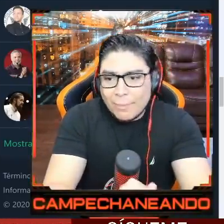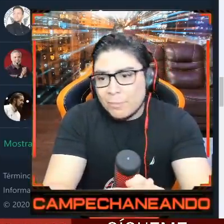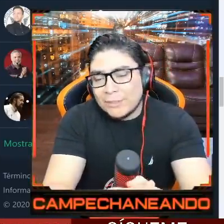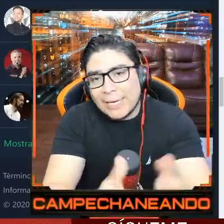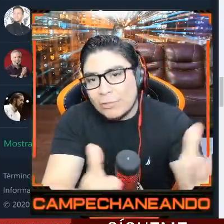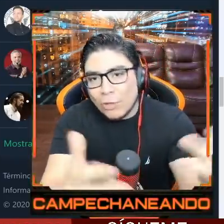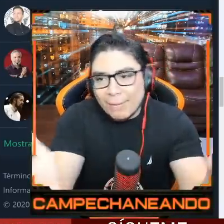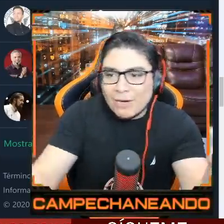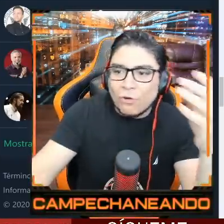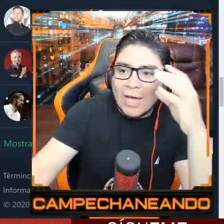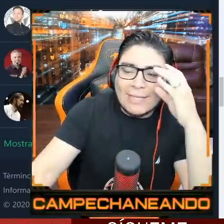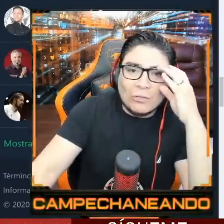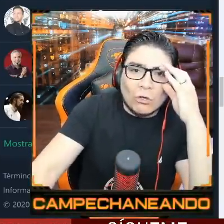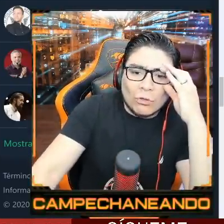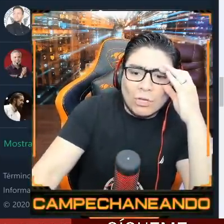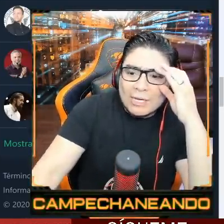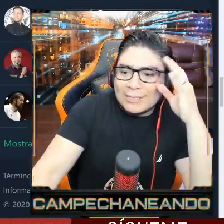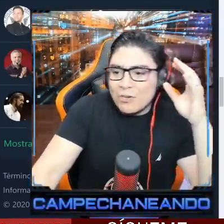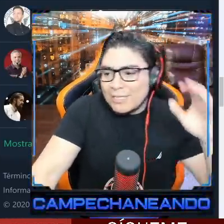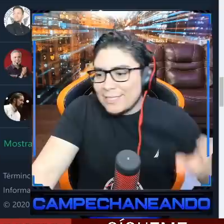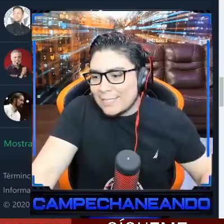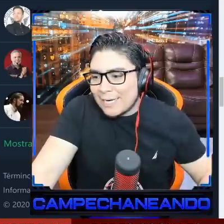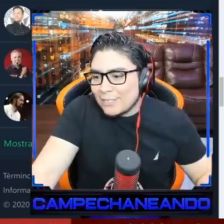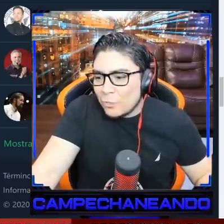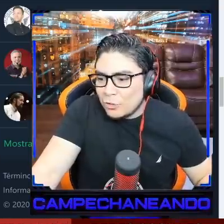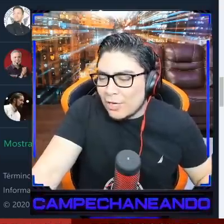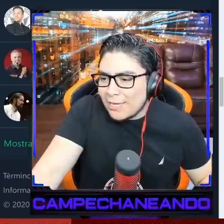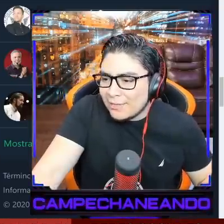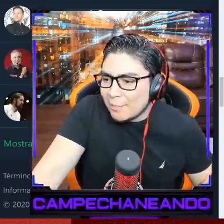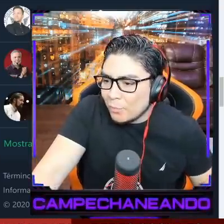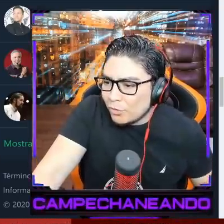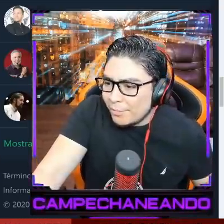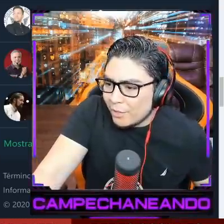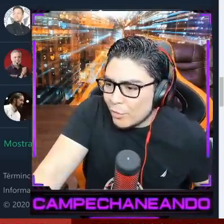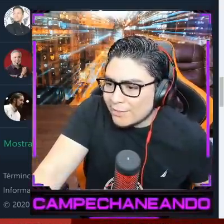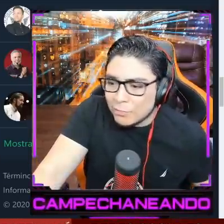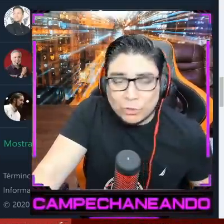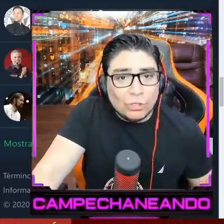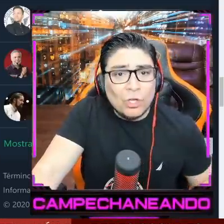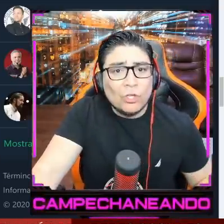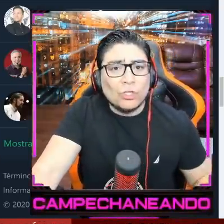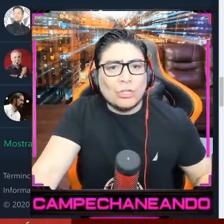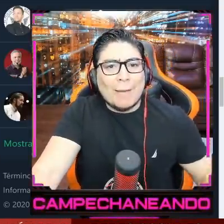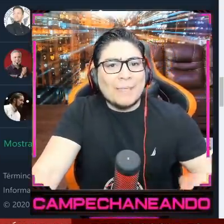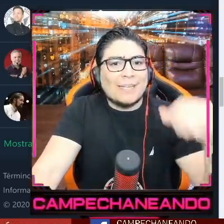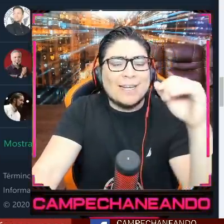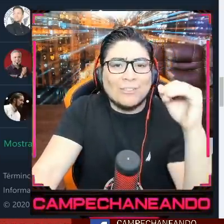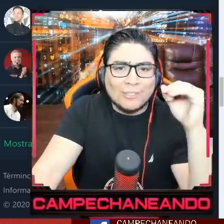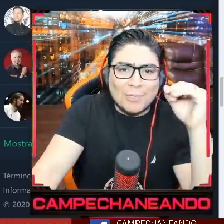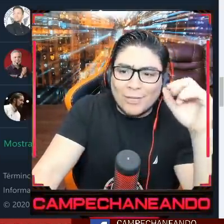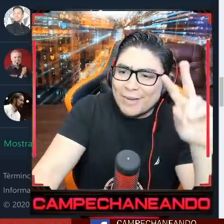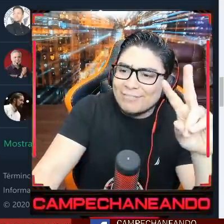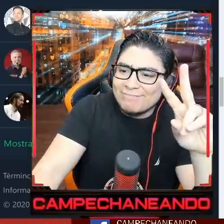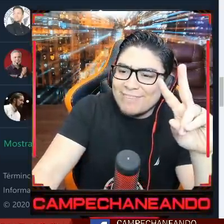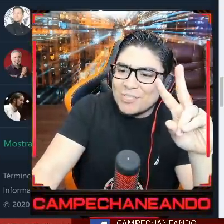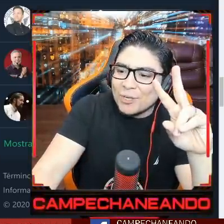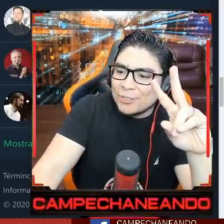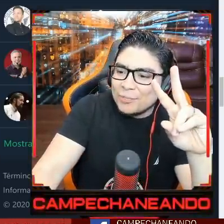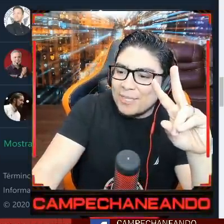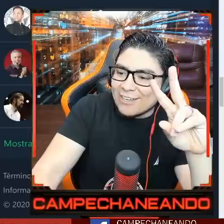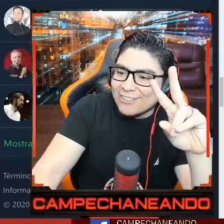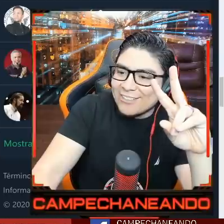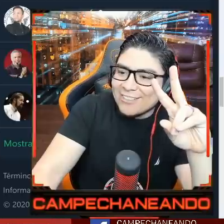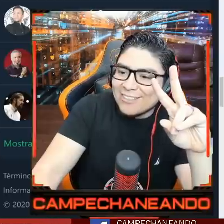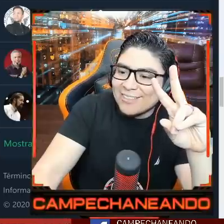pero pues aquí todavía no hay del todo señores les agradezco mucho que hayan ido este punto el vídeo cuídense mucho yo soy capitán jan y los invito a ver mis